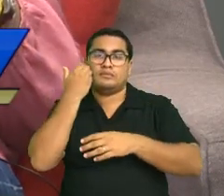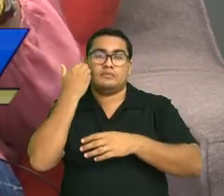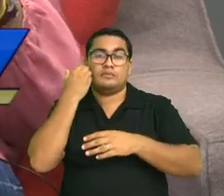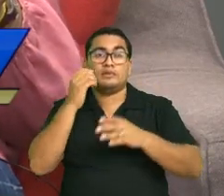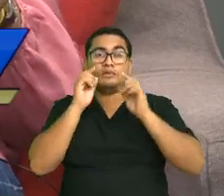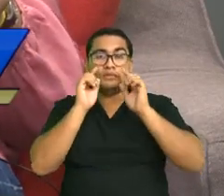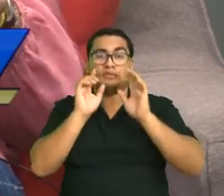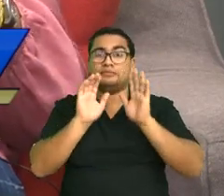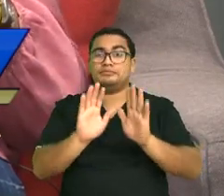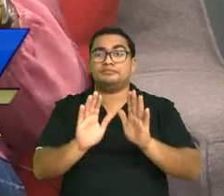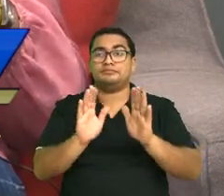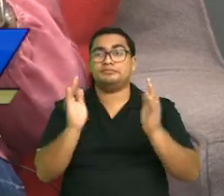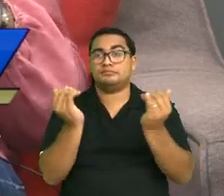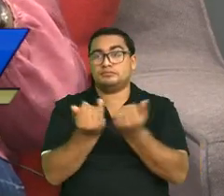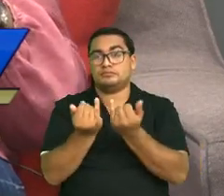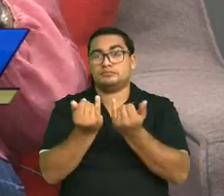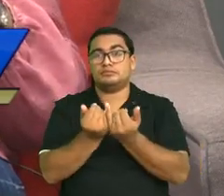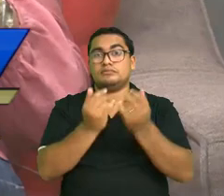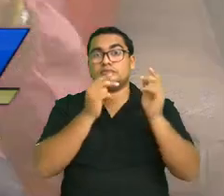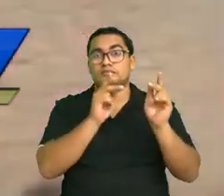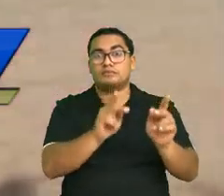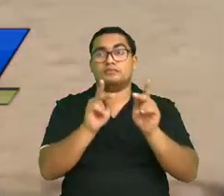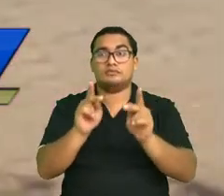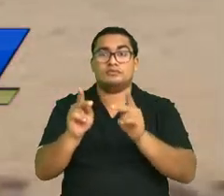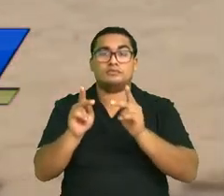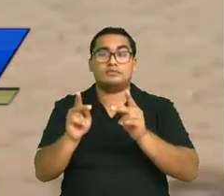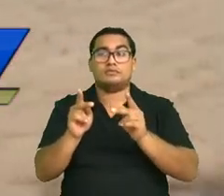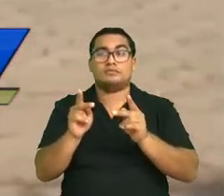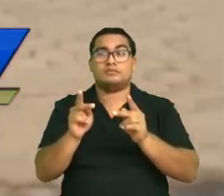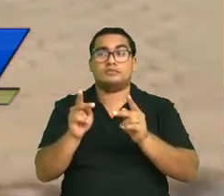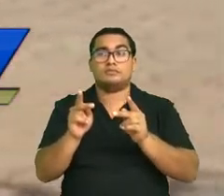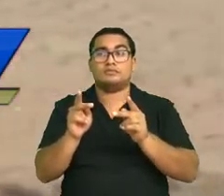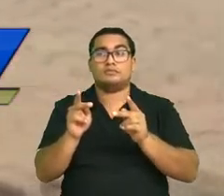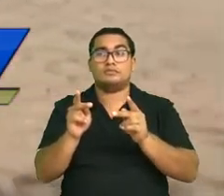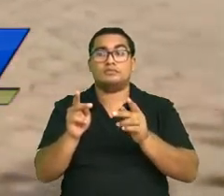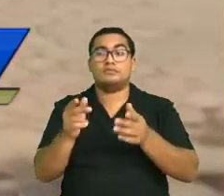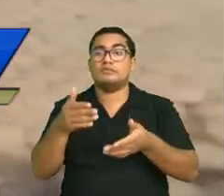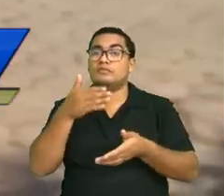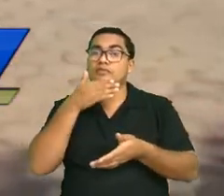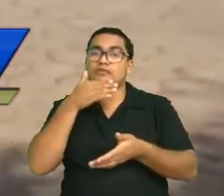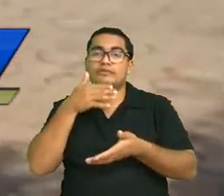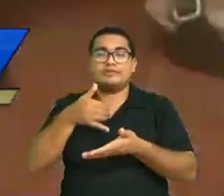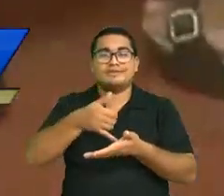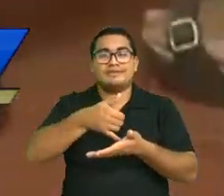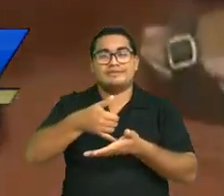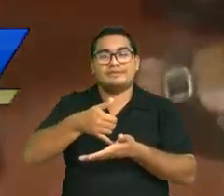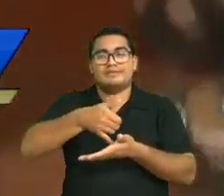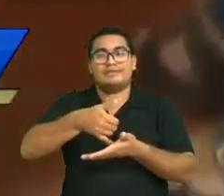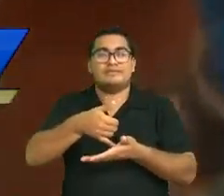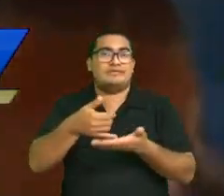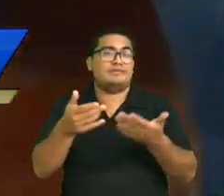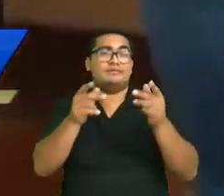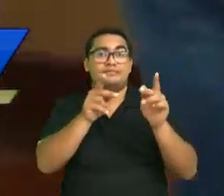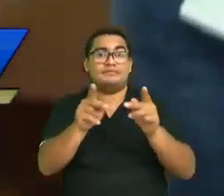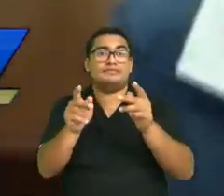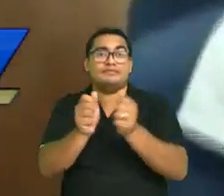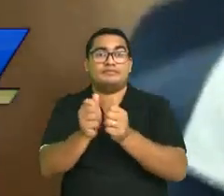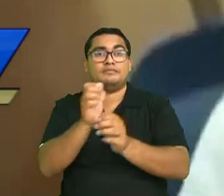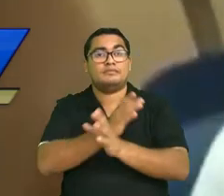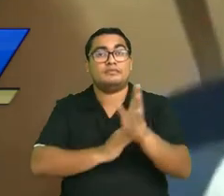caso de las personas que puedan tenernos como un grupo vulnerable, tenernos en alerta